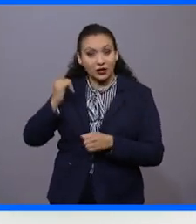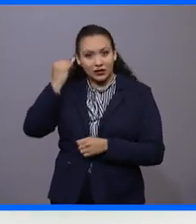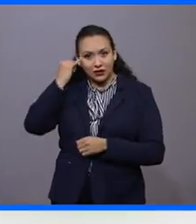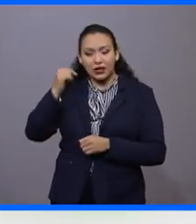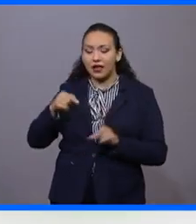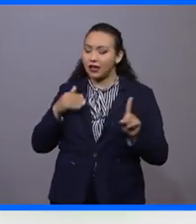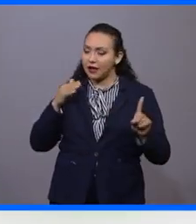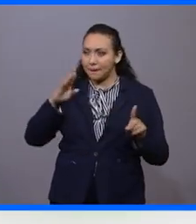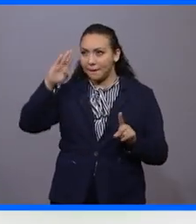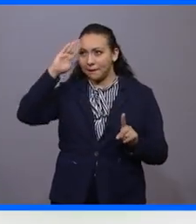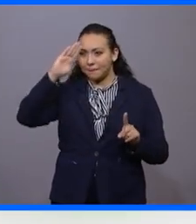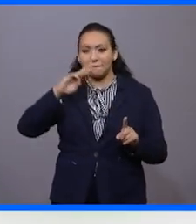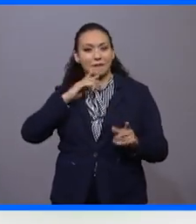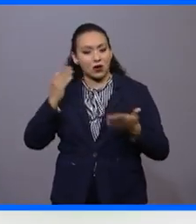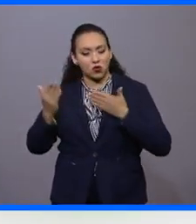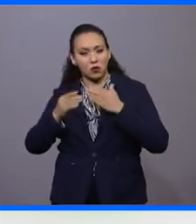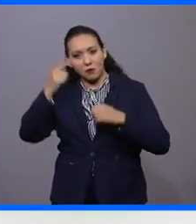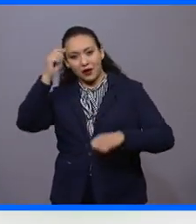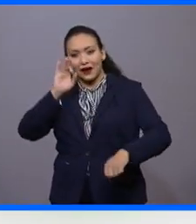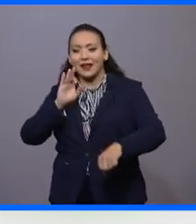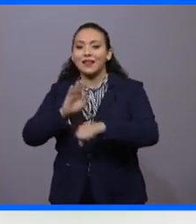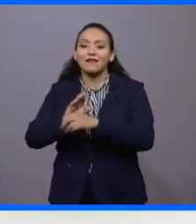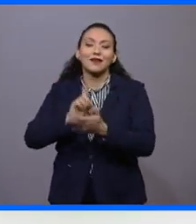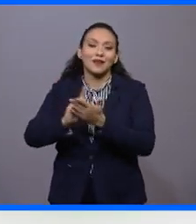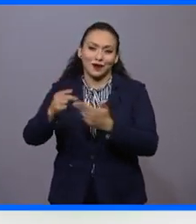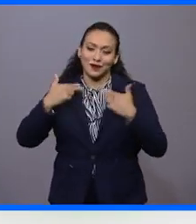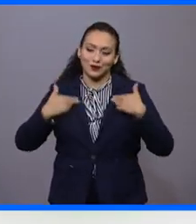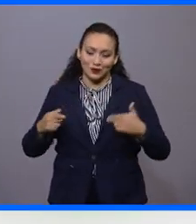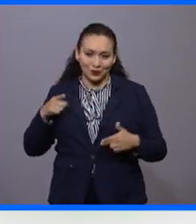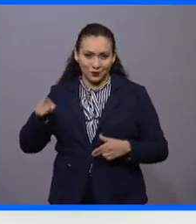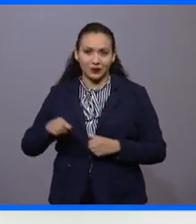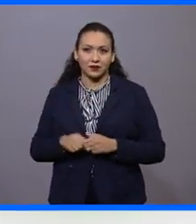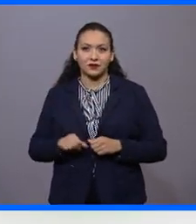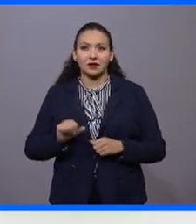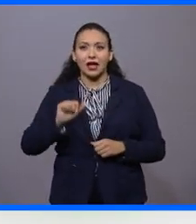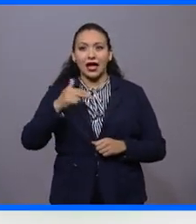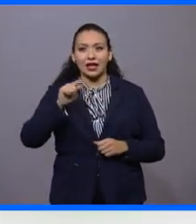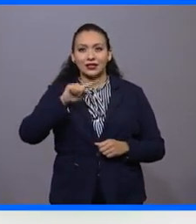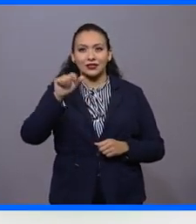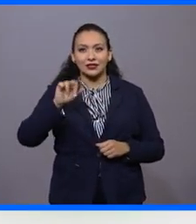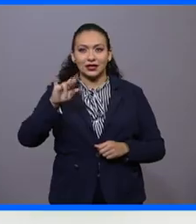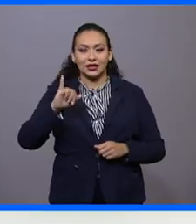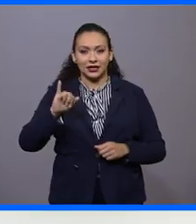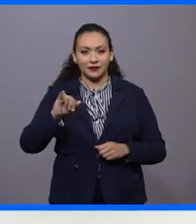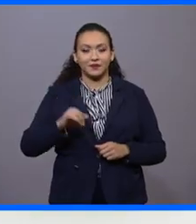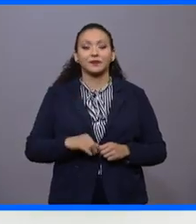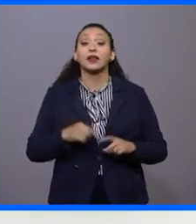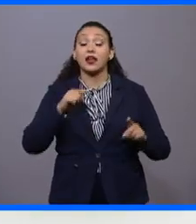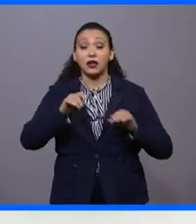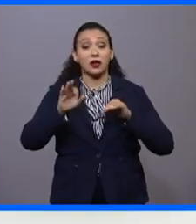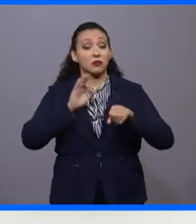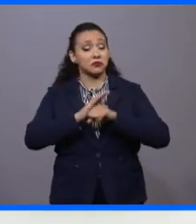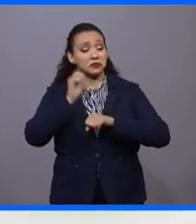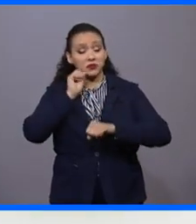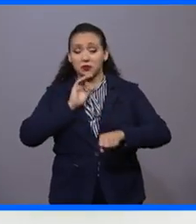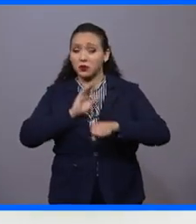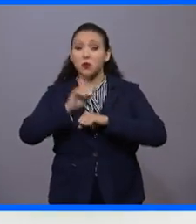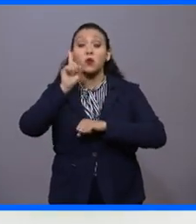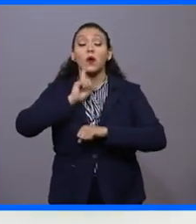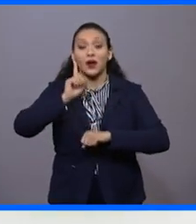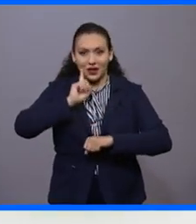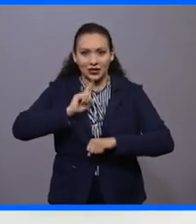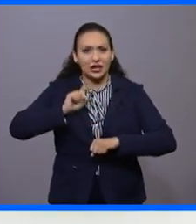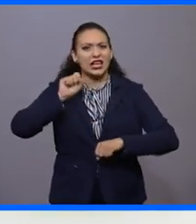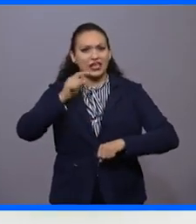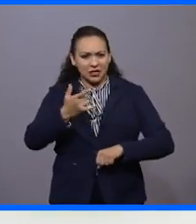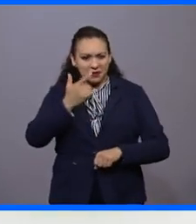su trayectoria en la defensa de los derechos humanos. Atsiri ha destacado por su labor en la protección de los derechos de las mujeres y en la